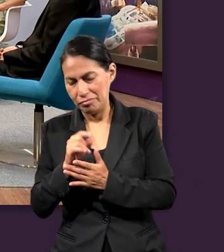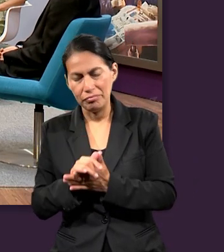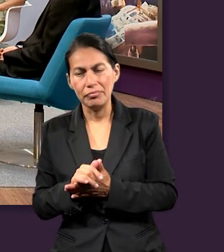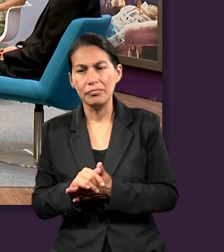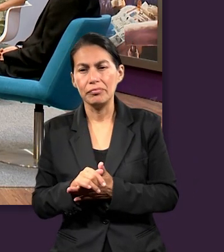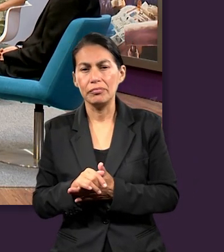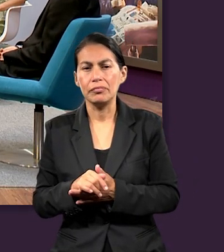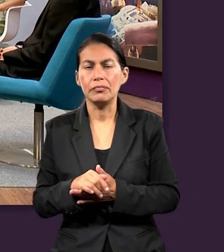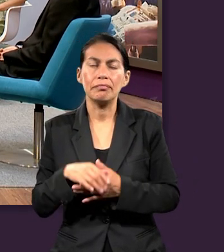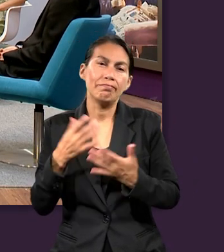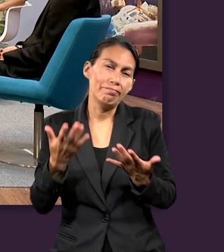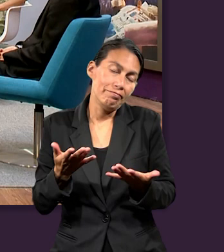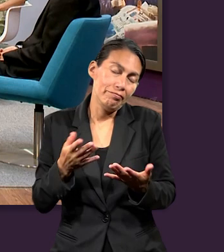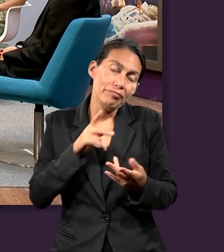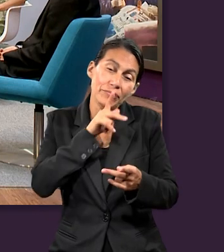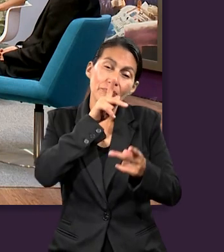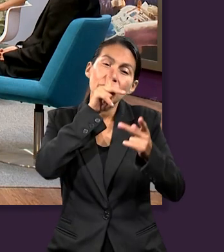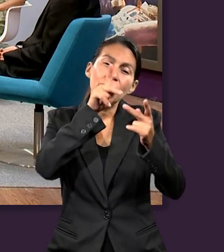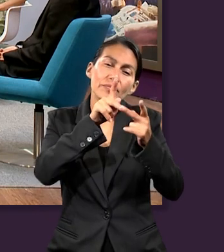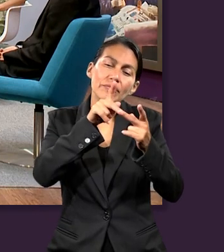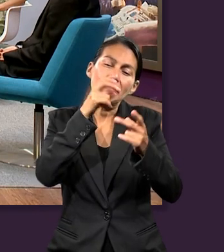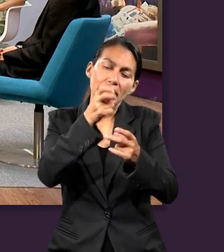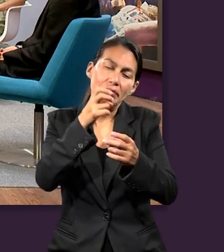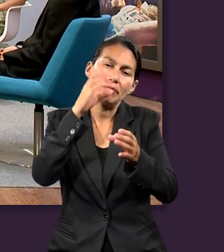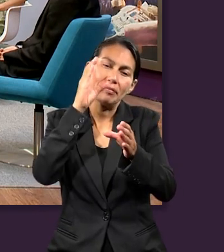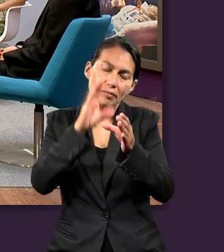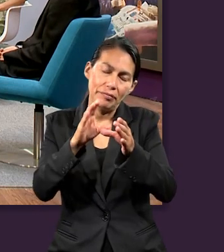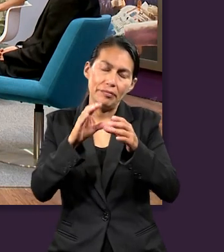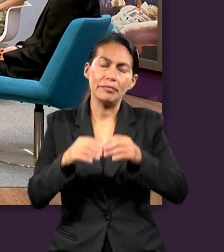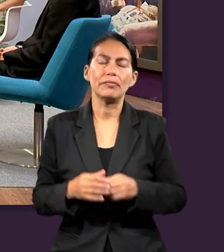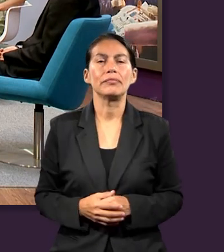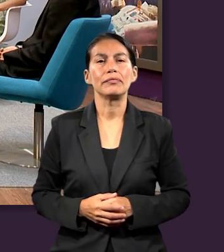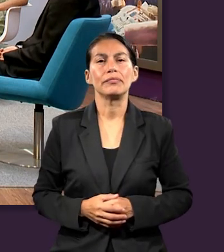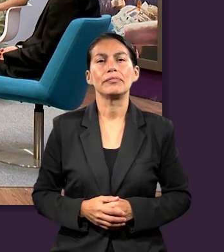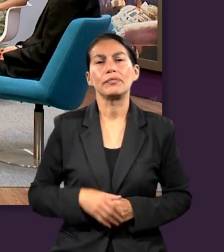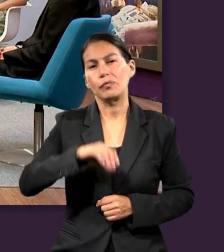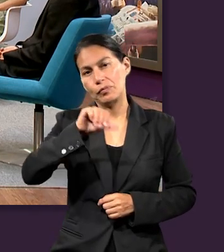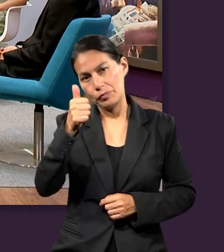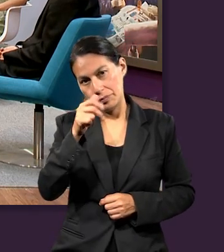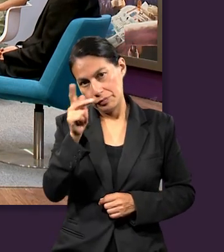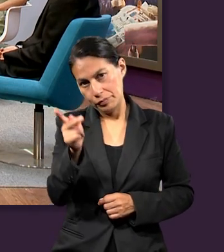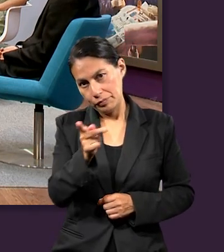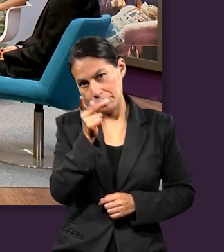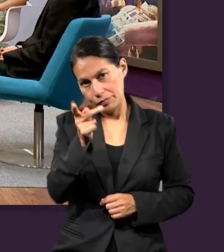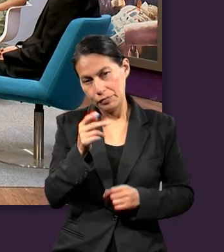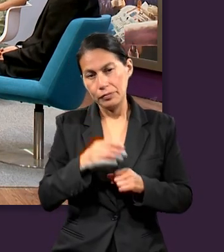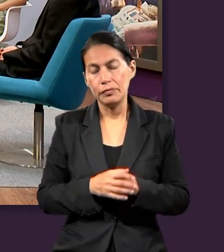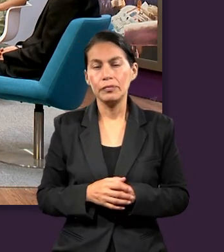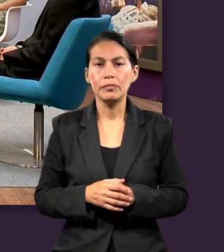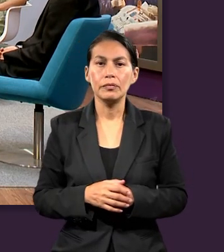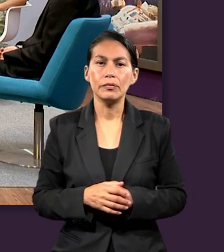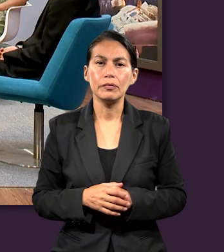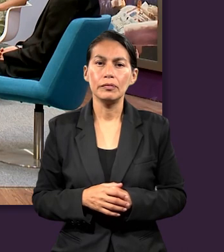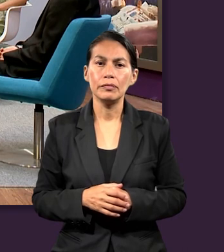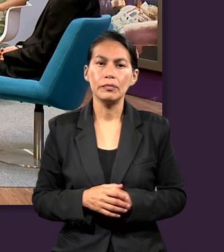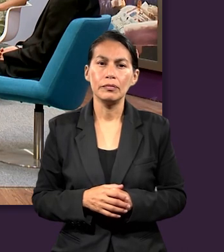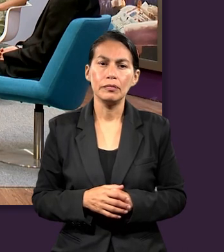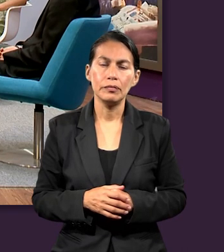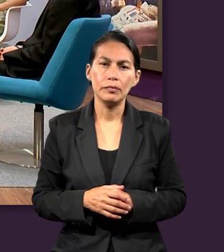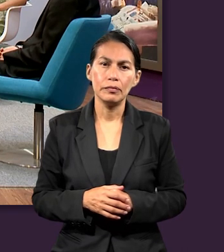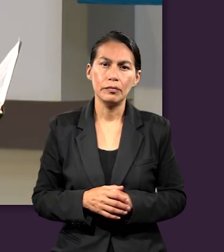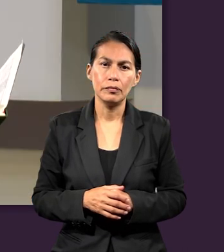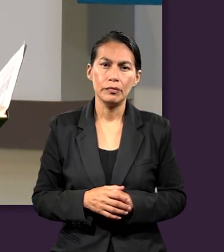encontrar su cumplimiento hay otra pregunta que yo quiero hacerles que nos va a ayudar con esta